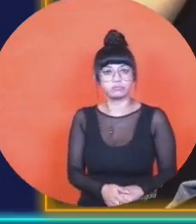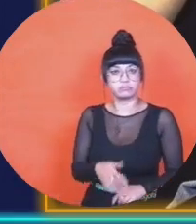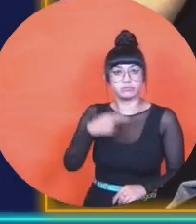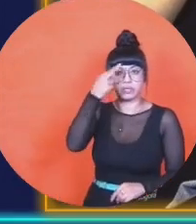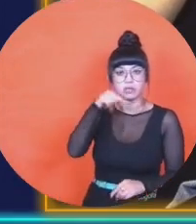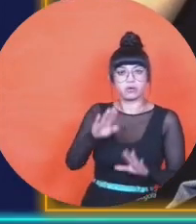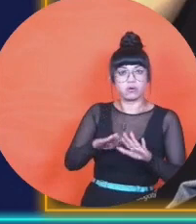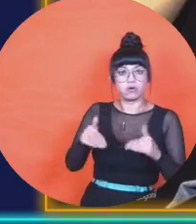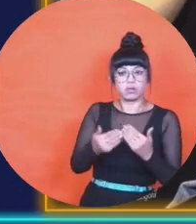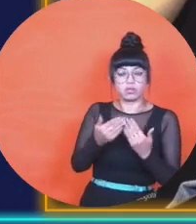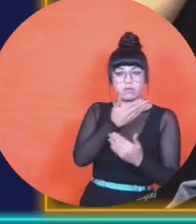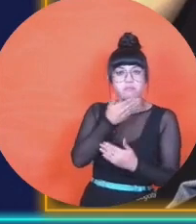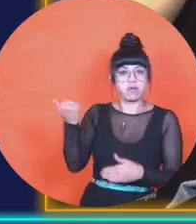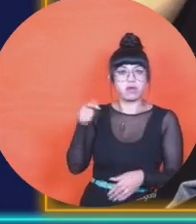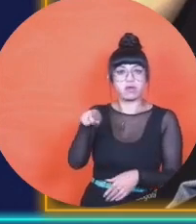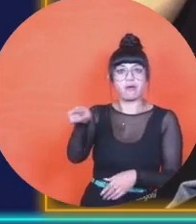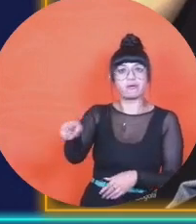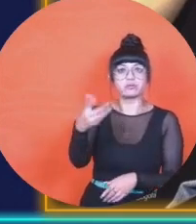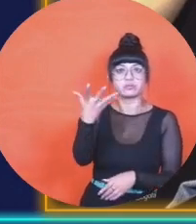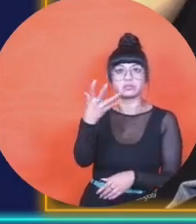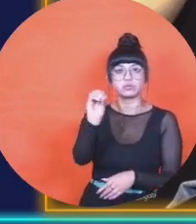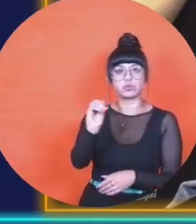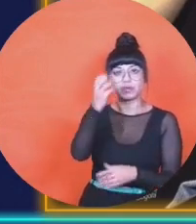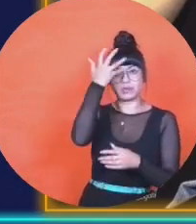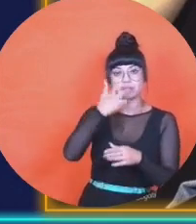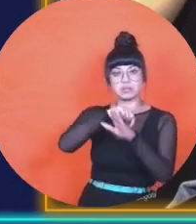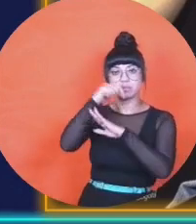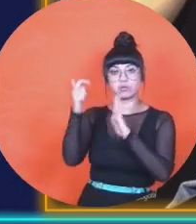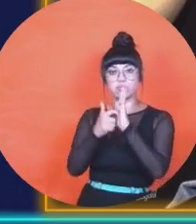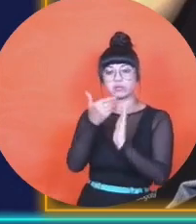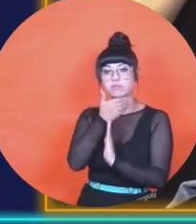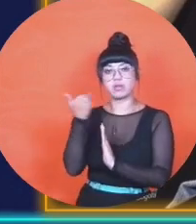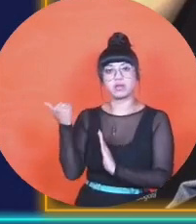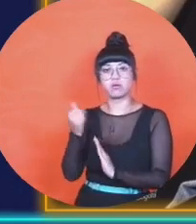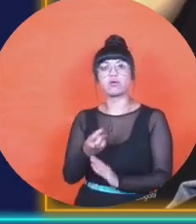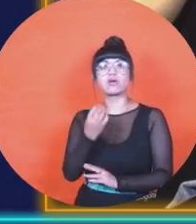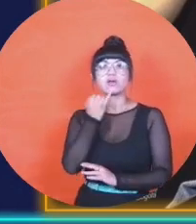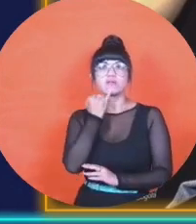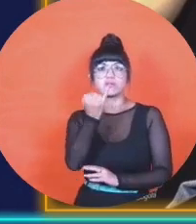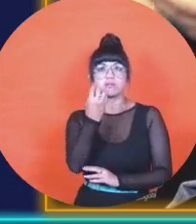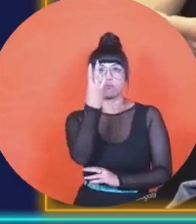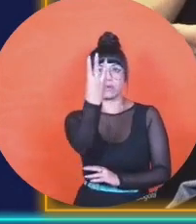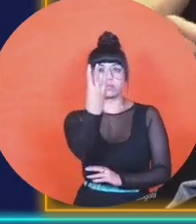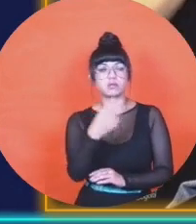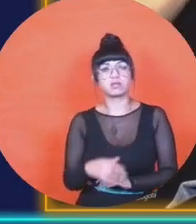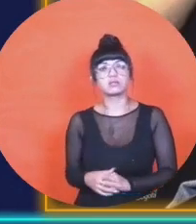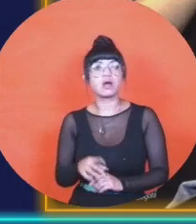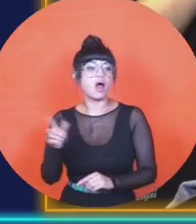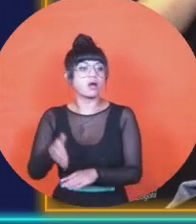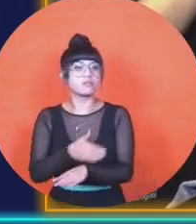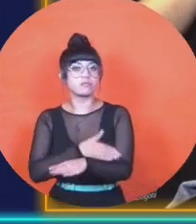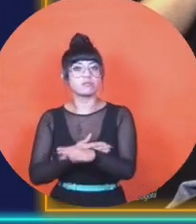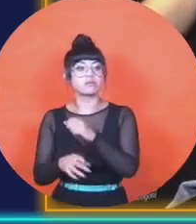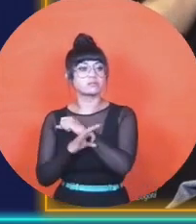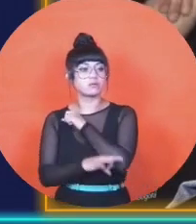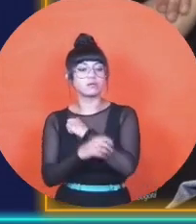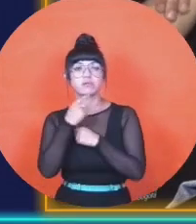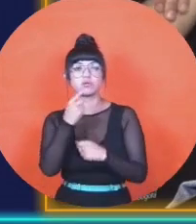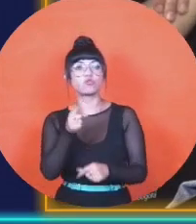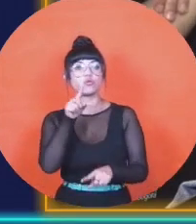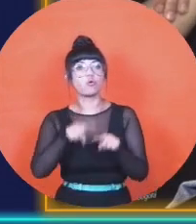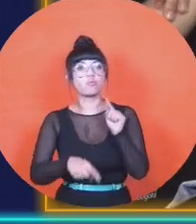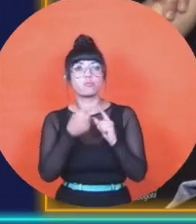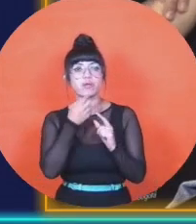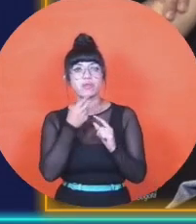colegio, quedó entre los mejores 50 IFES de Colombia y habla 3 idiomas, y él me dijo que no podía ni hablar. Entonces, la perseverancia